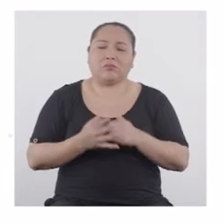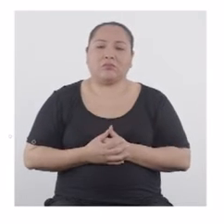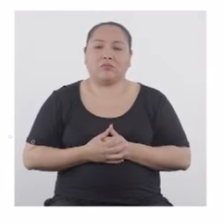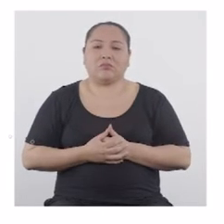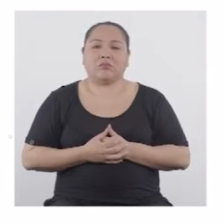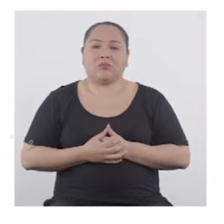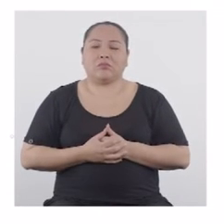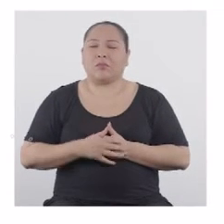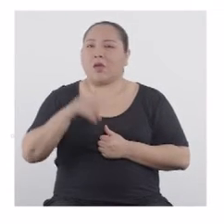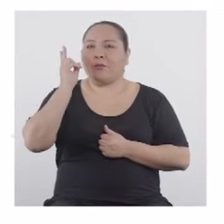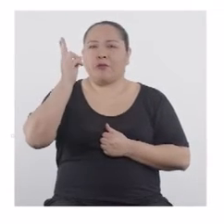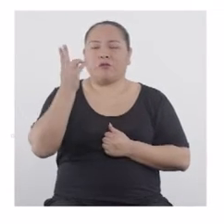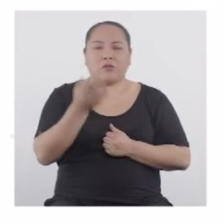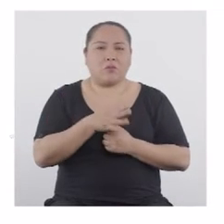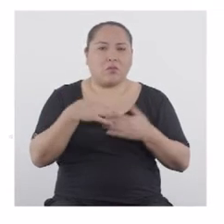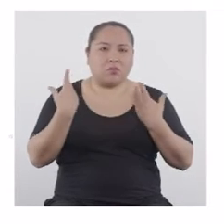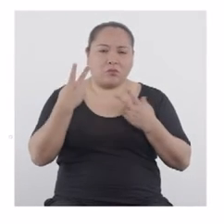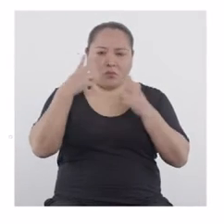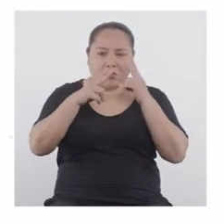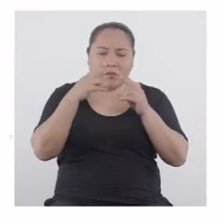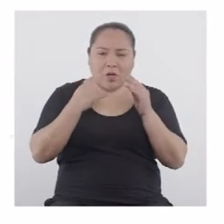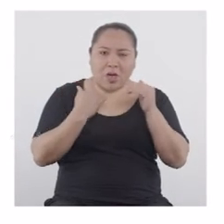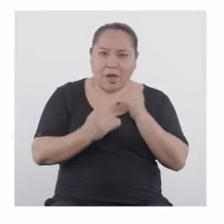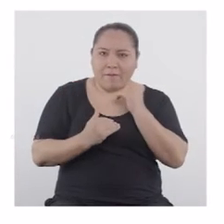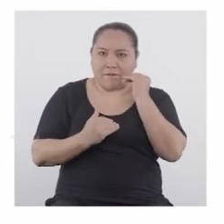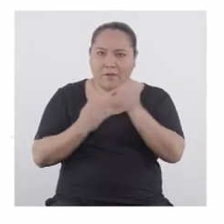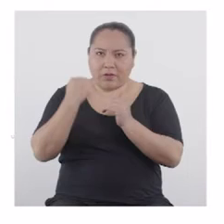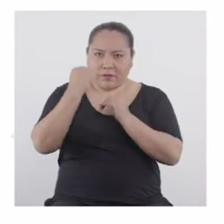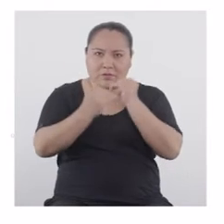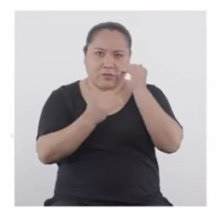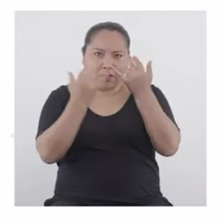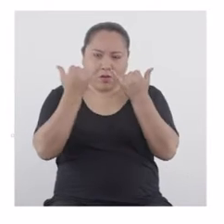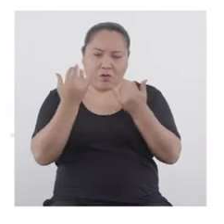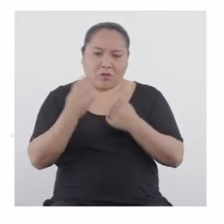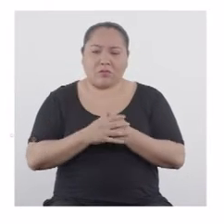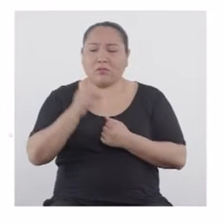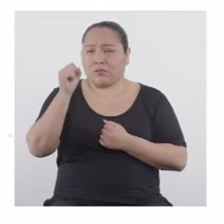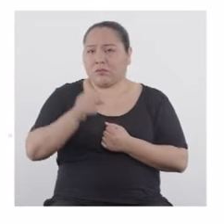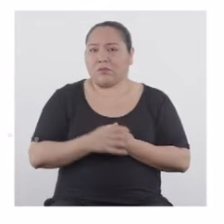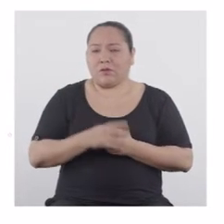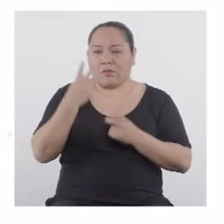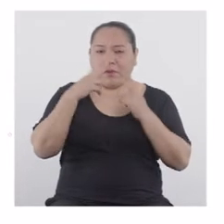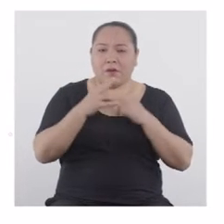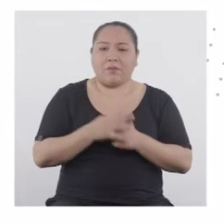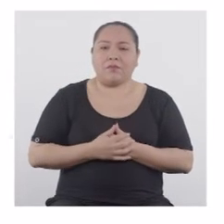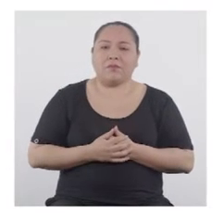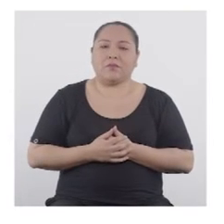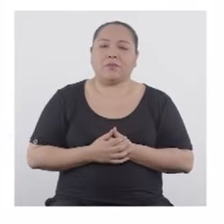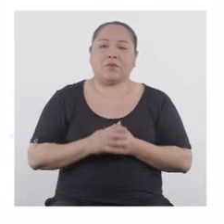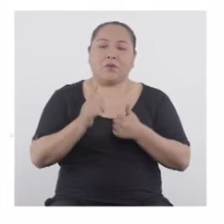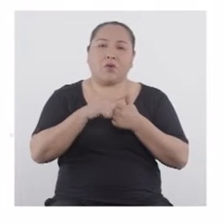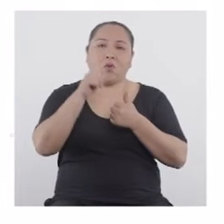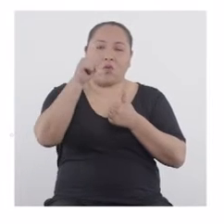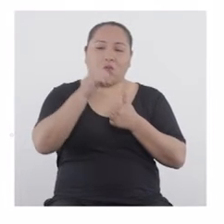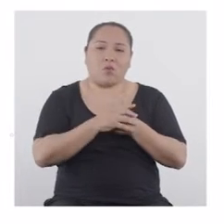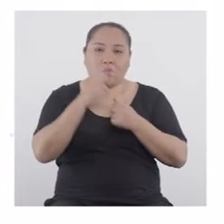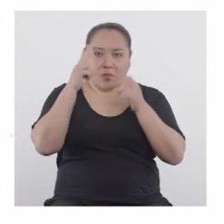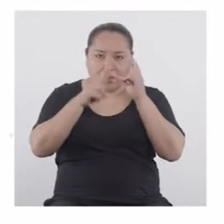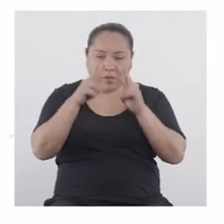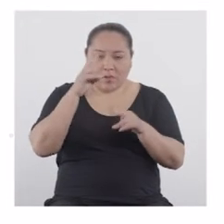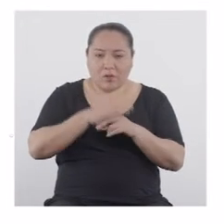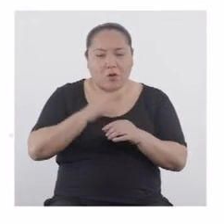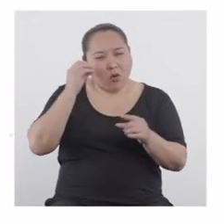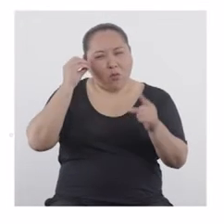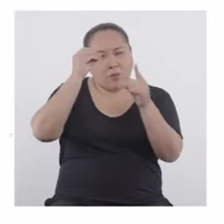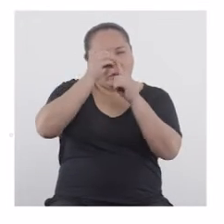casa. Profesor, ¿podemos repasar los avances que se han hecho hasta ahora? Claro, veámoslo. 1. Te